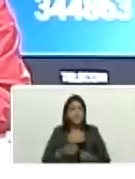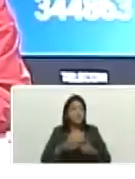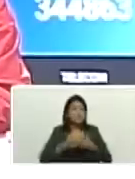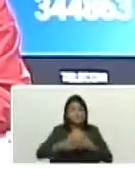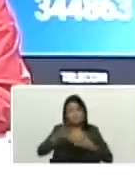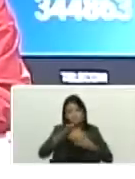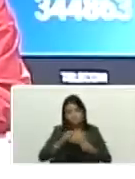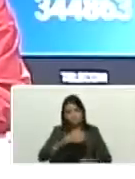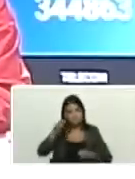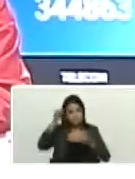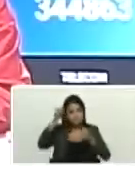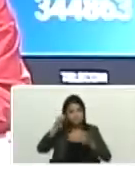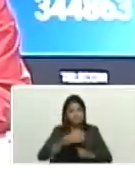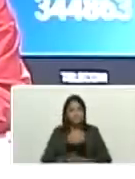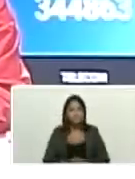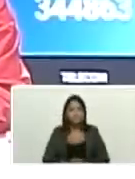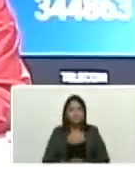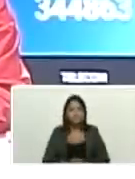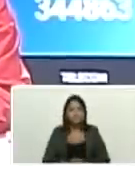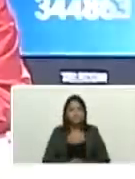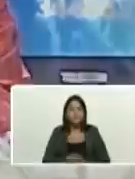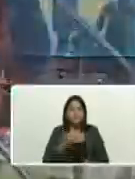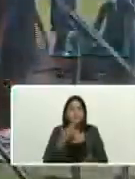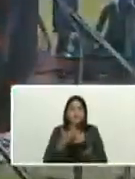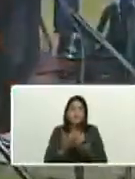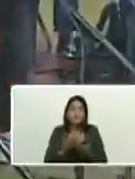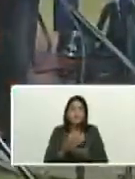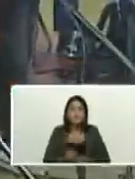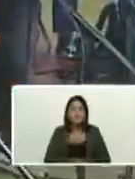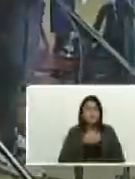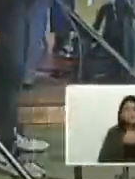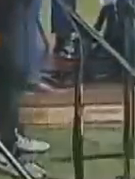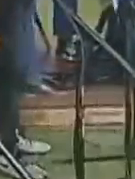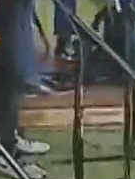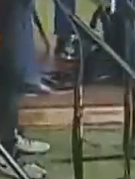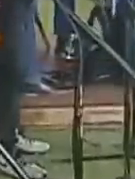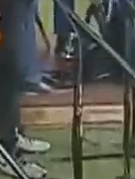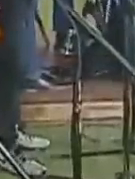siempre! ¡Venceremos! Muchas gracias.